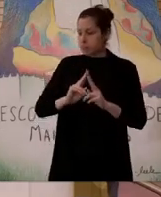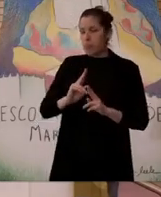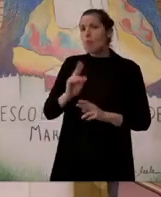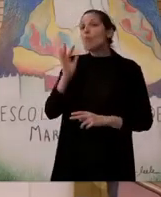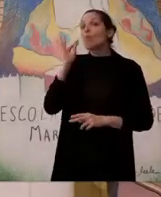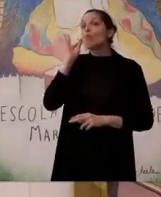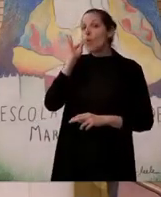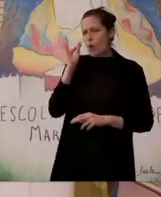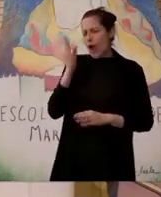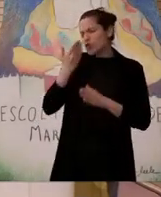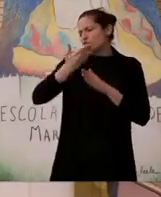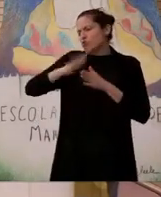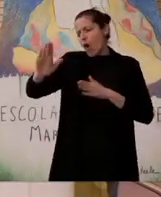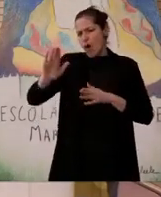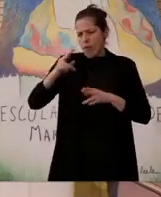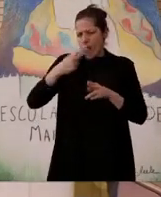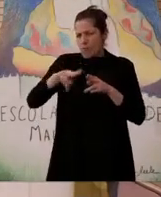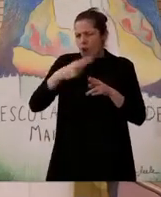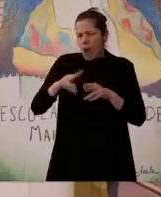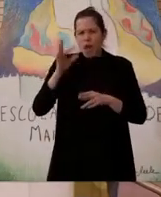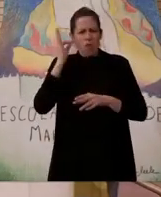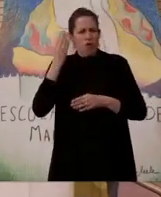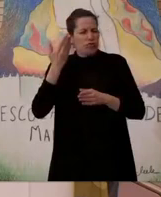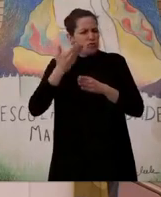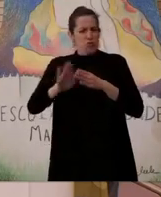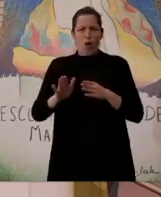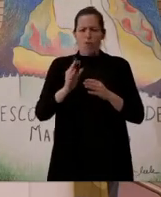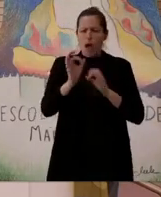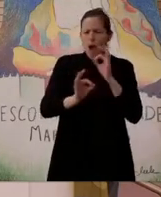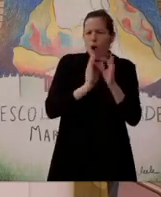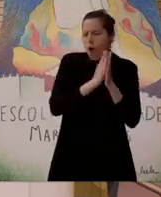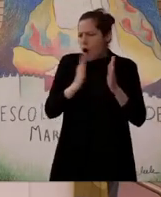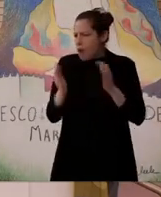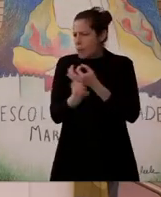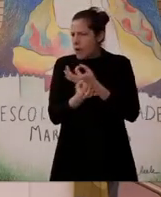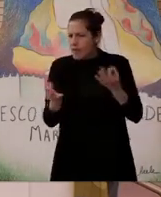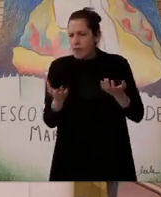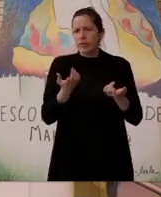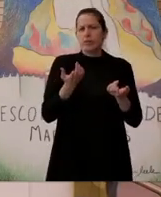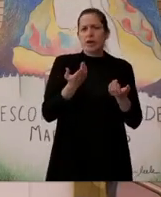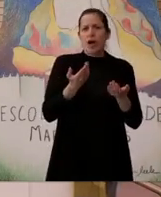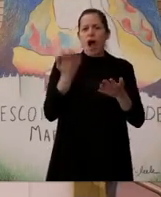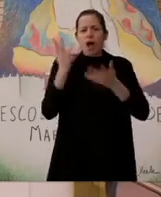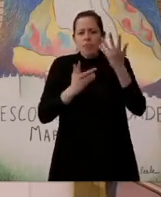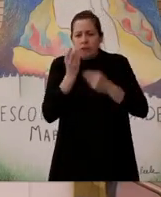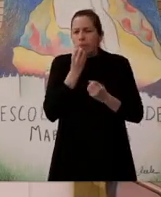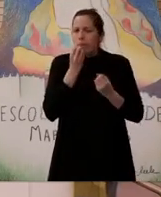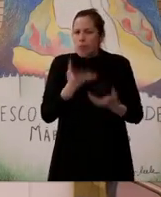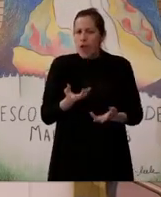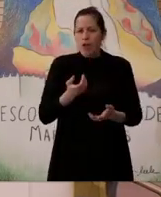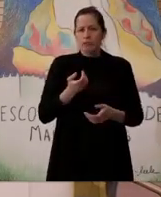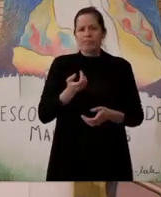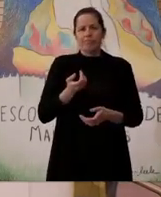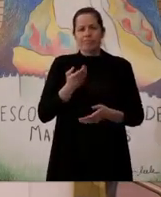somos sobradas para la política somos buenas organizadoras buenas administradoras somos constantes tenemos